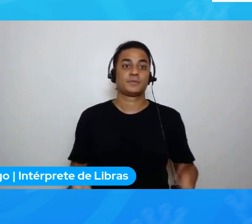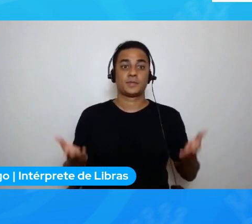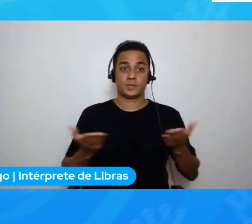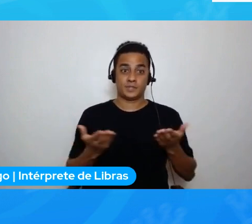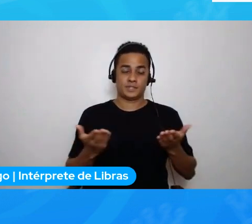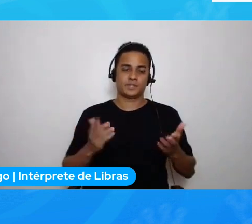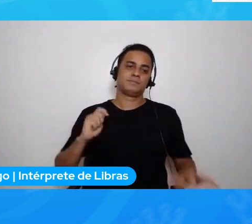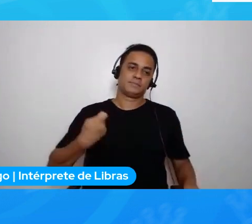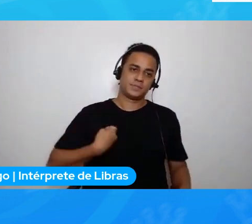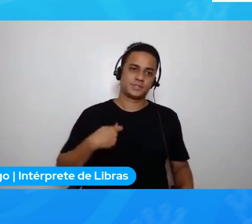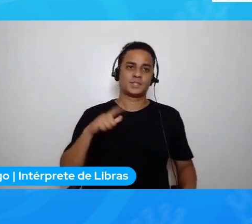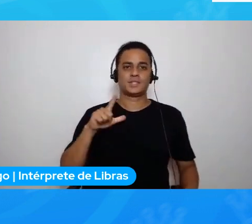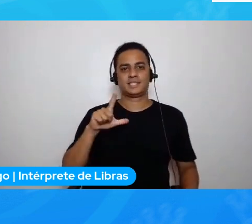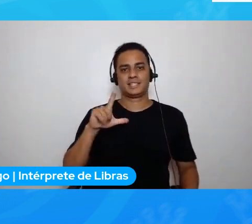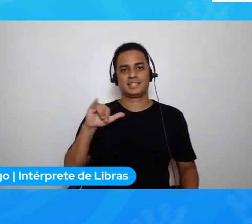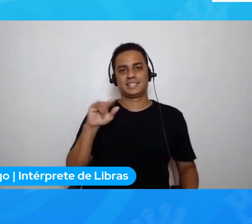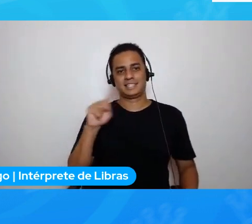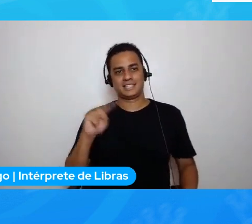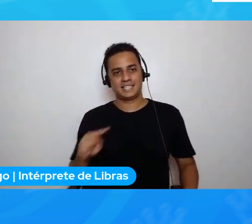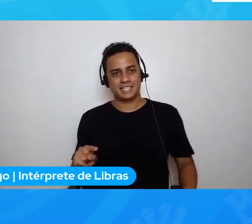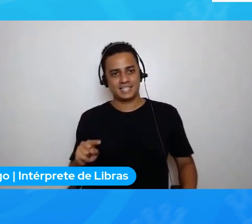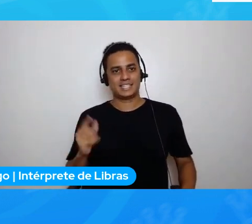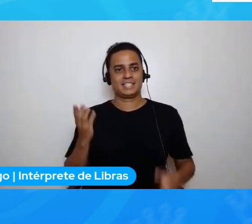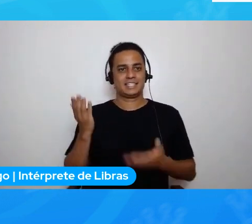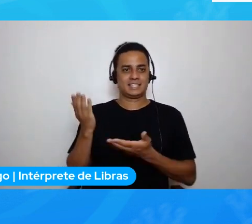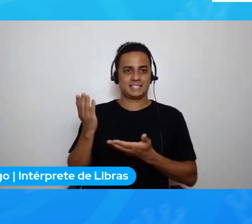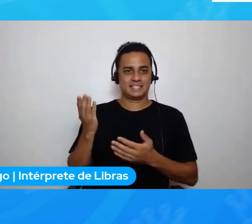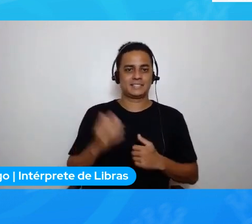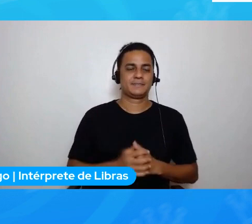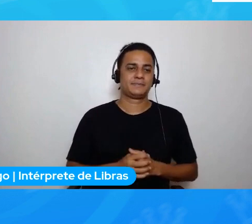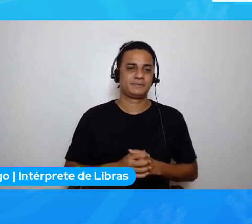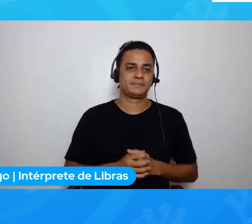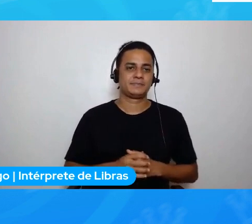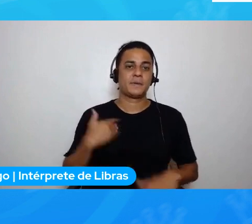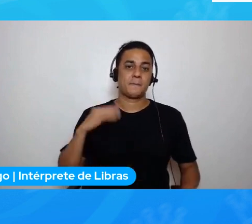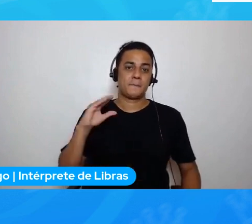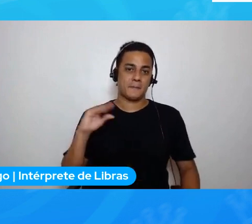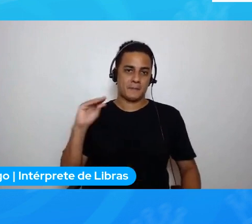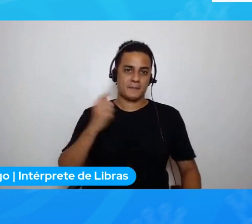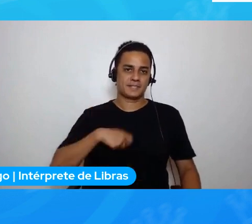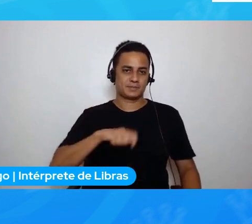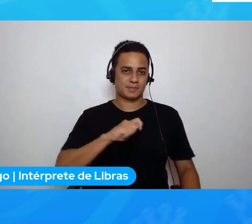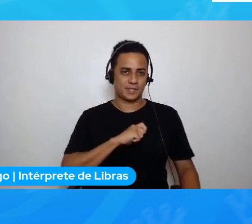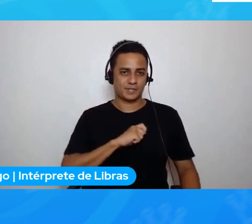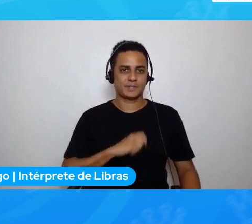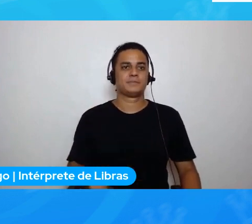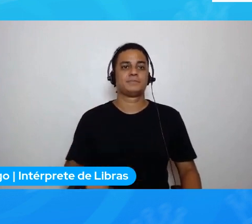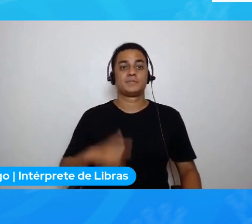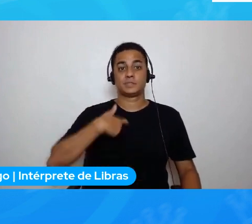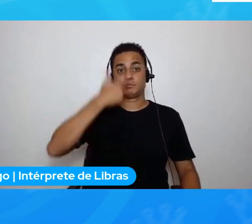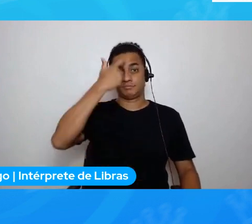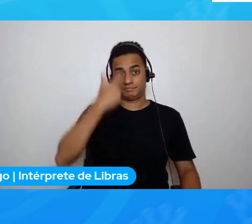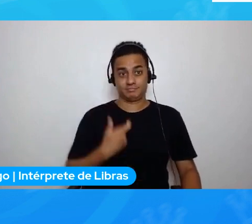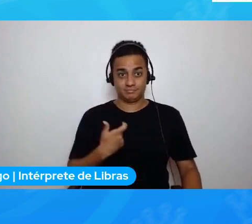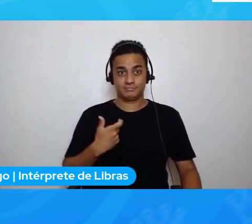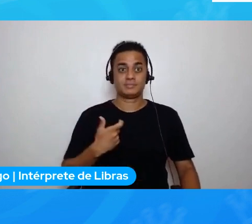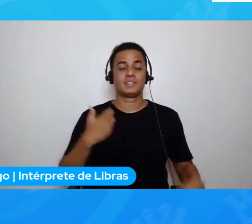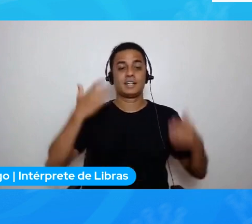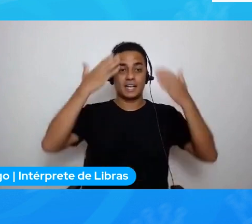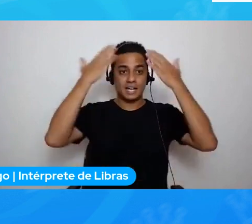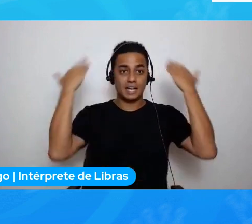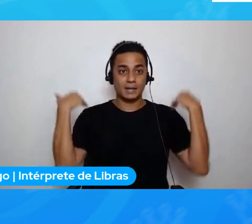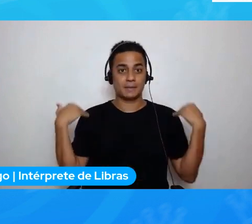yo soy Liz Maribel Huancapaz y Lasacas, soy falante de español, soy una persona de